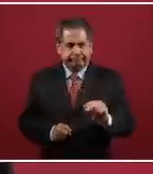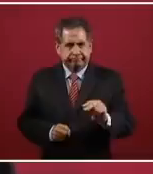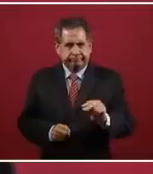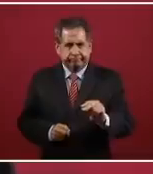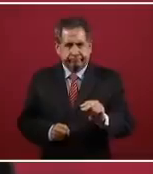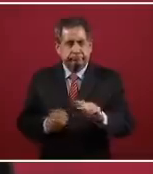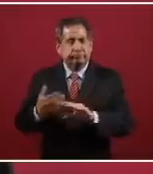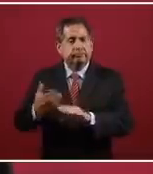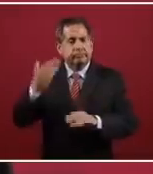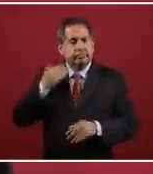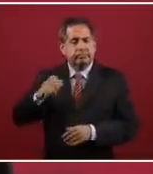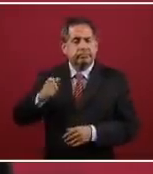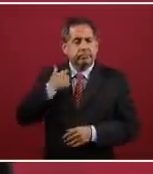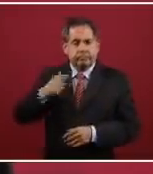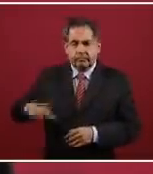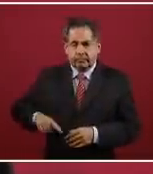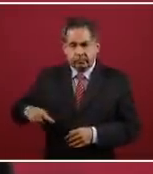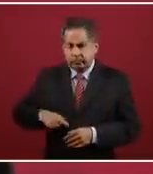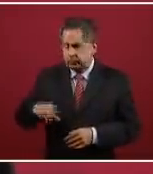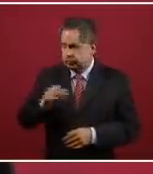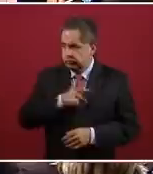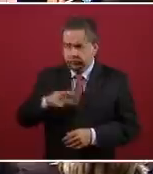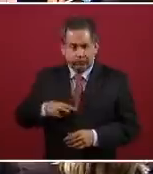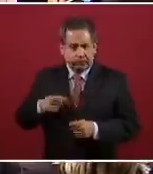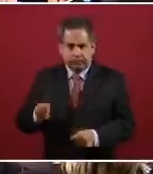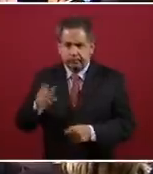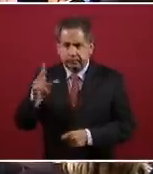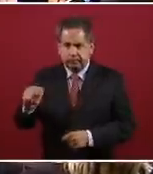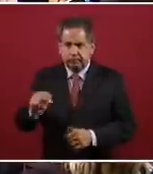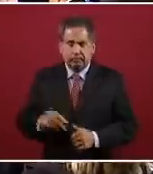en los pasados gobiernos.